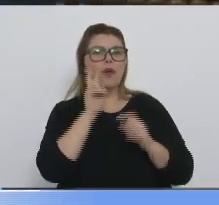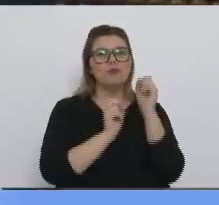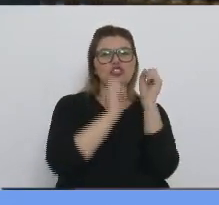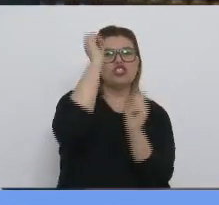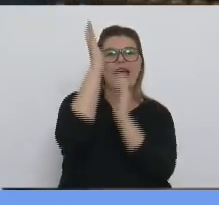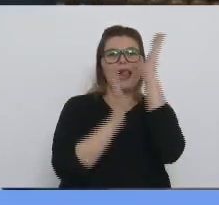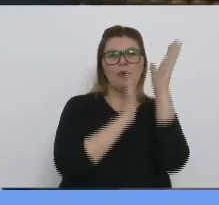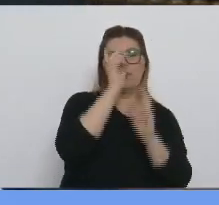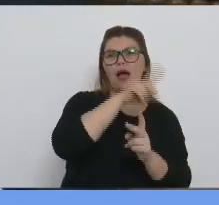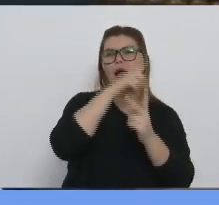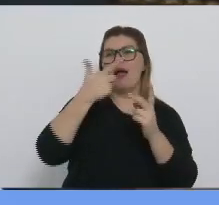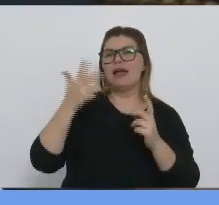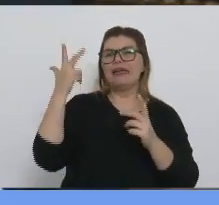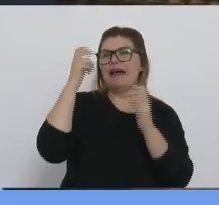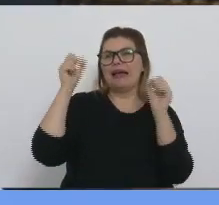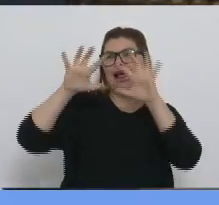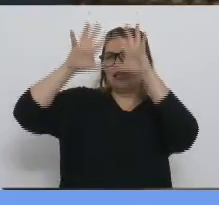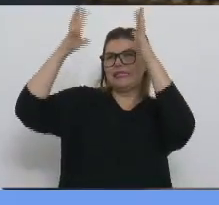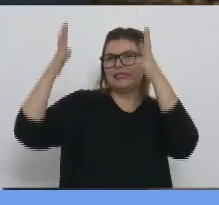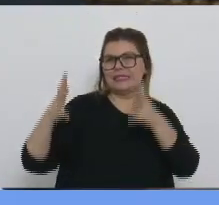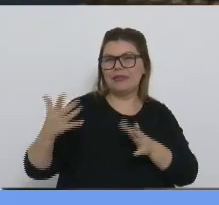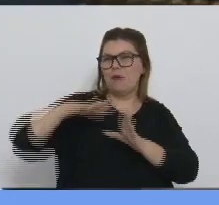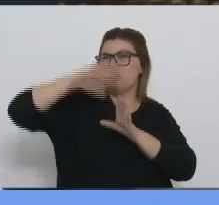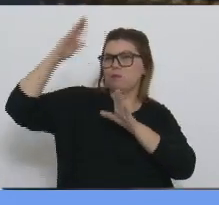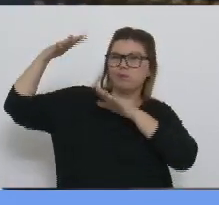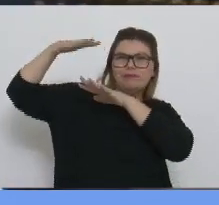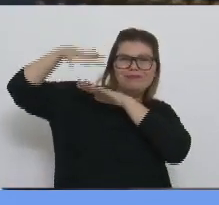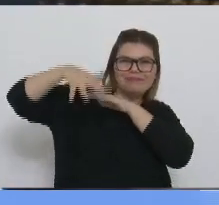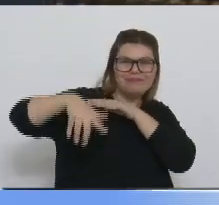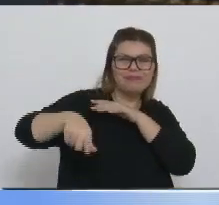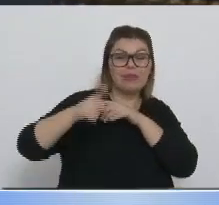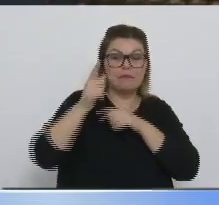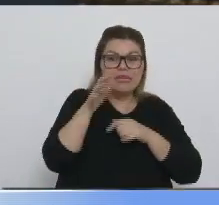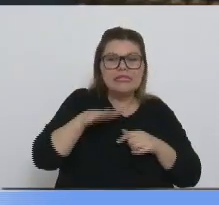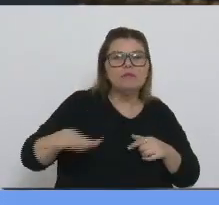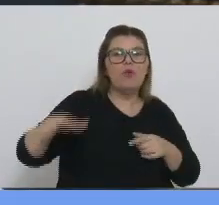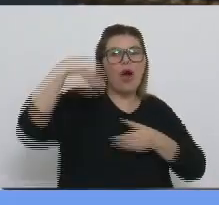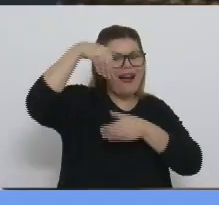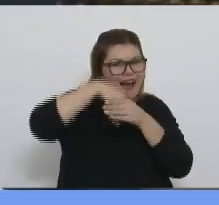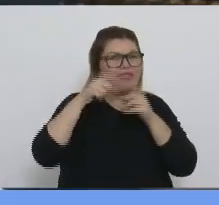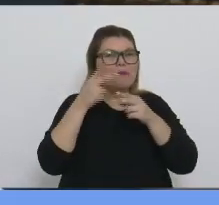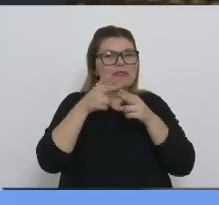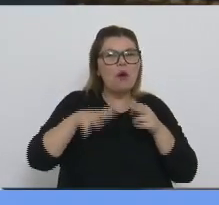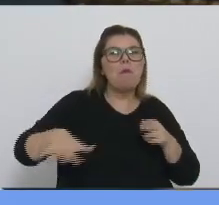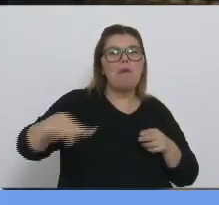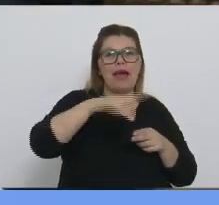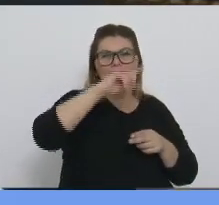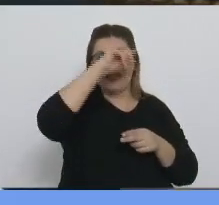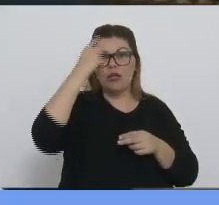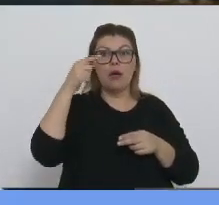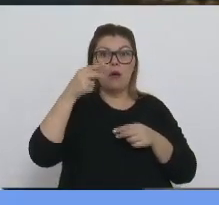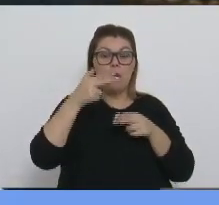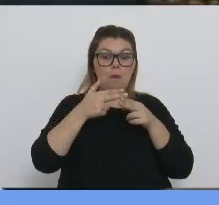y glaciares de los nevados del aconquija en el mismo parque nacional este parque fue